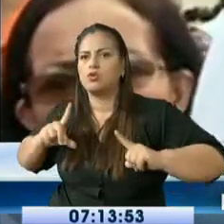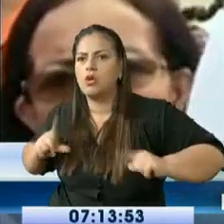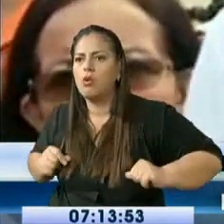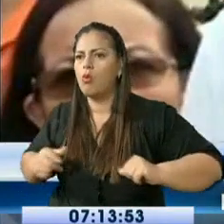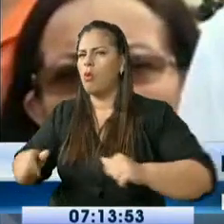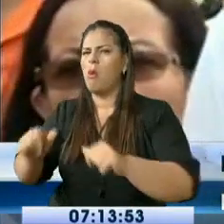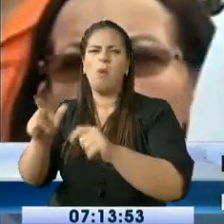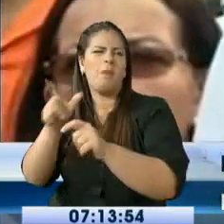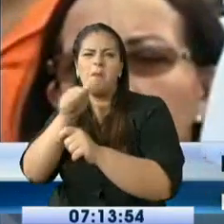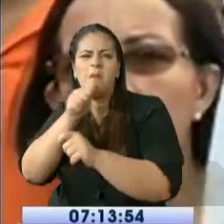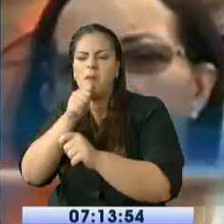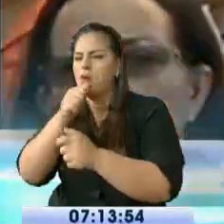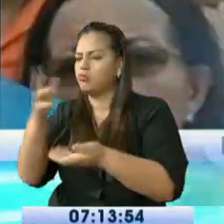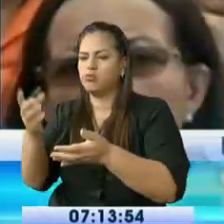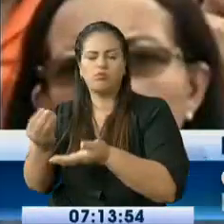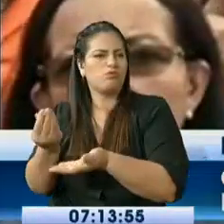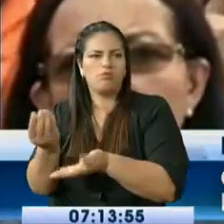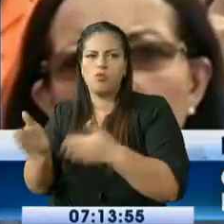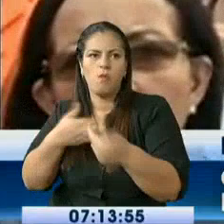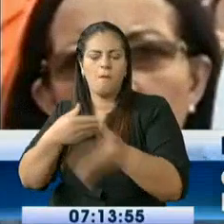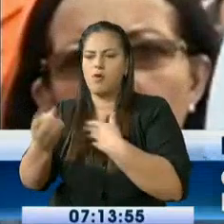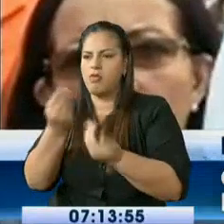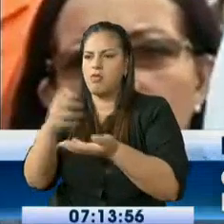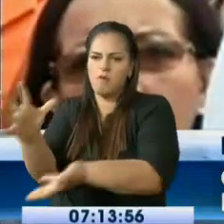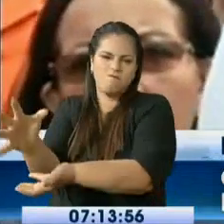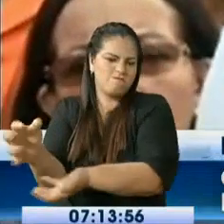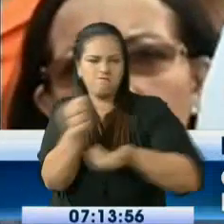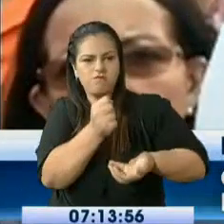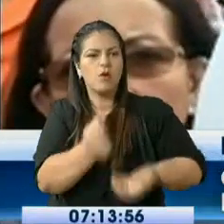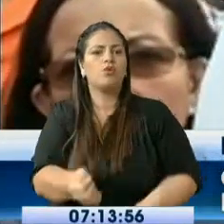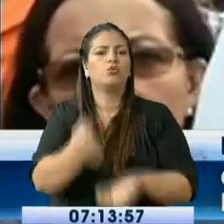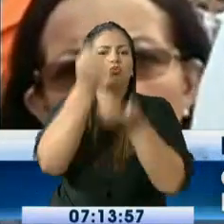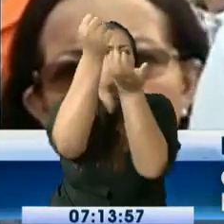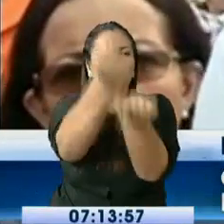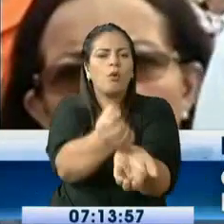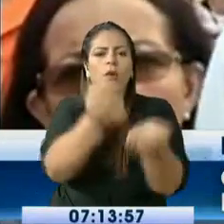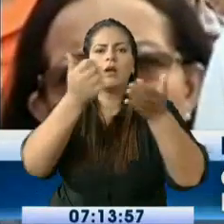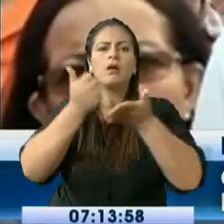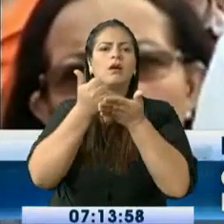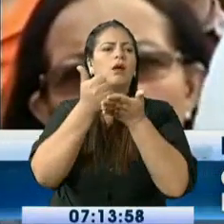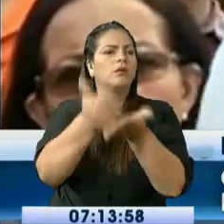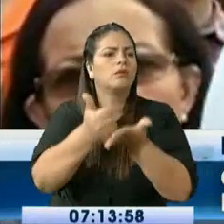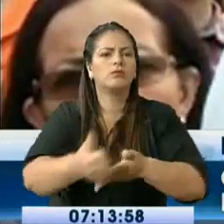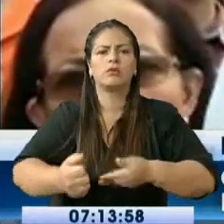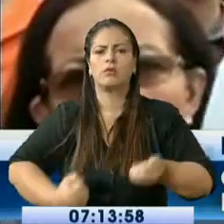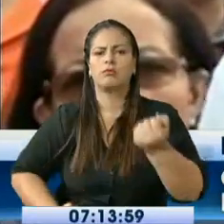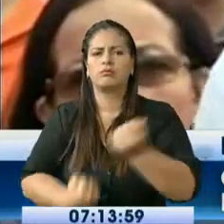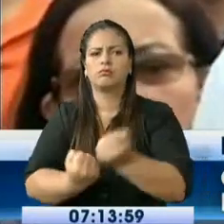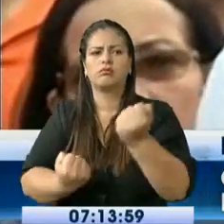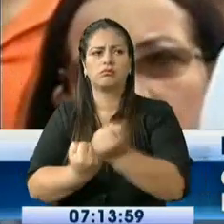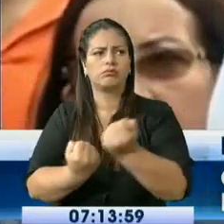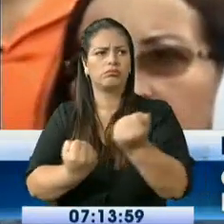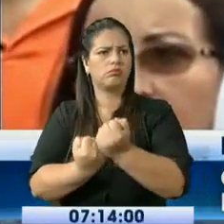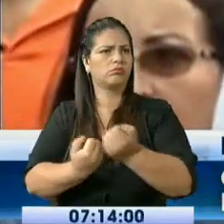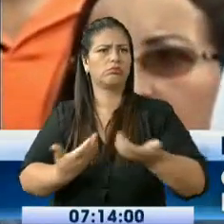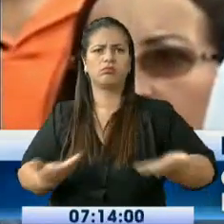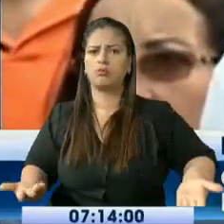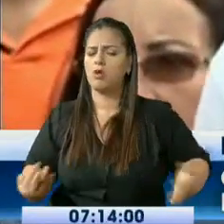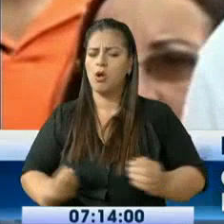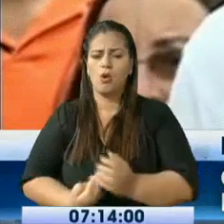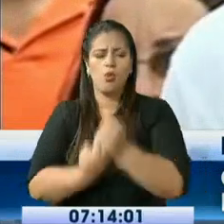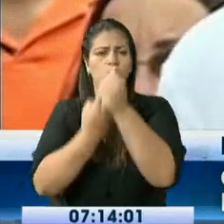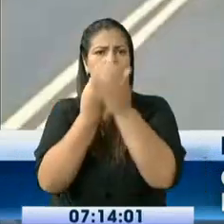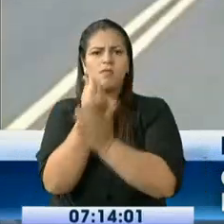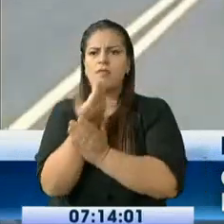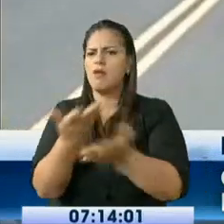se los puede requisar, se los paga posteriormente, inmediatamente, pero podemos tomar los recursos donde sea para atender la